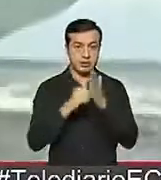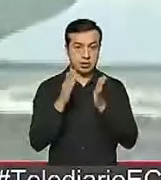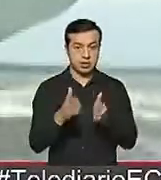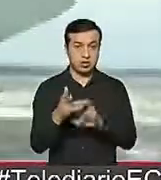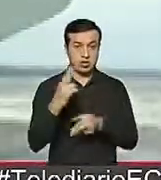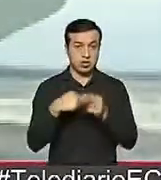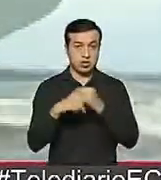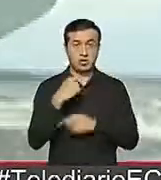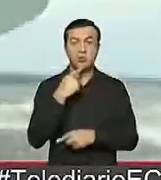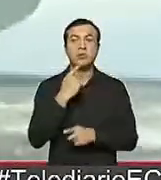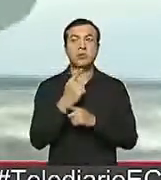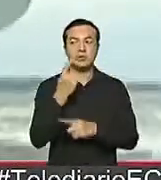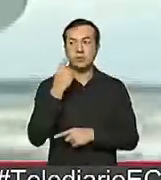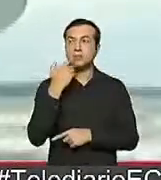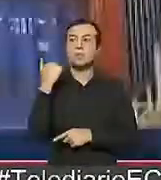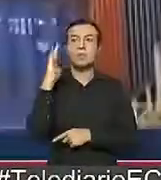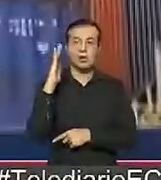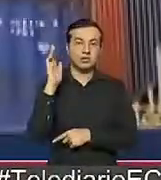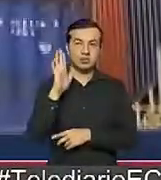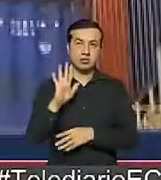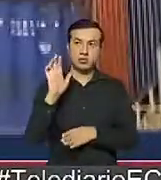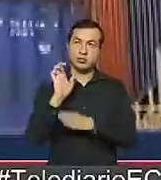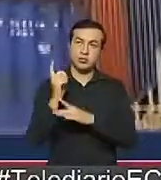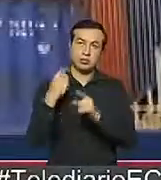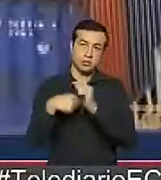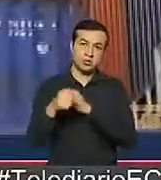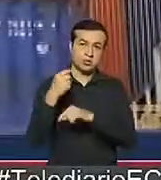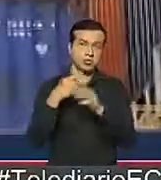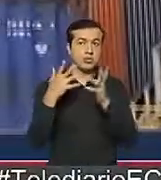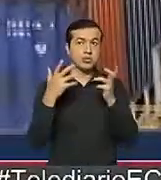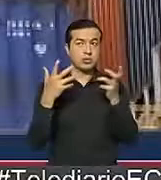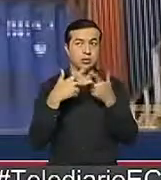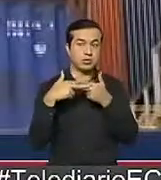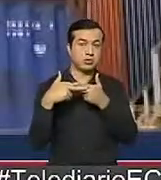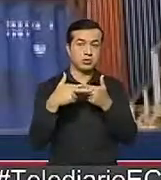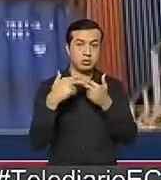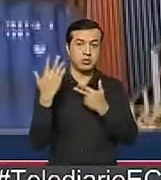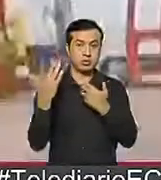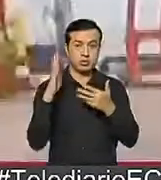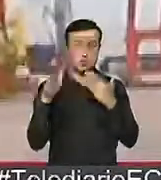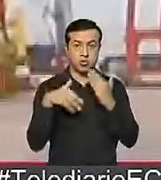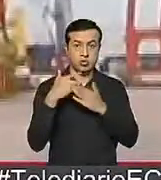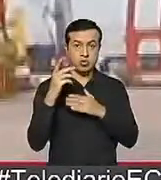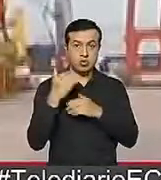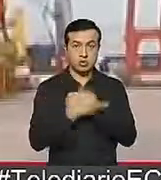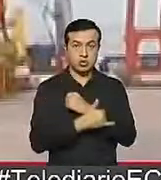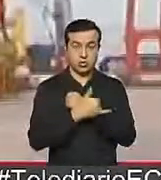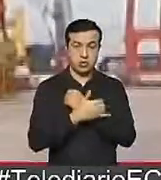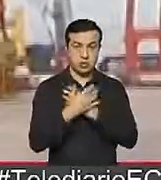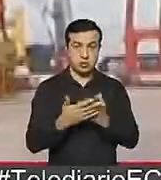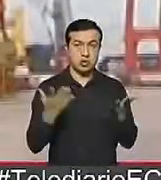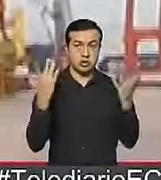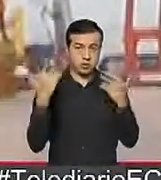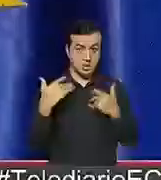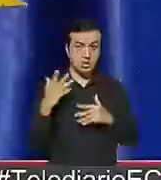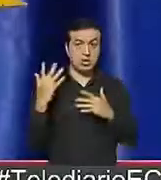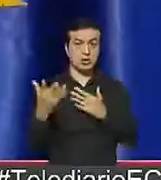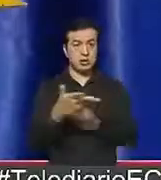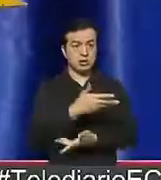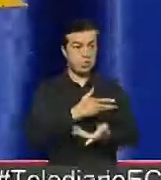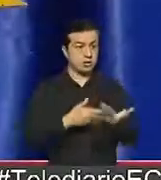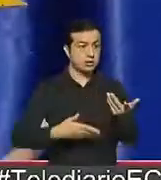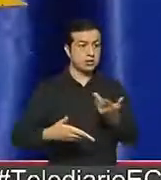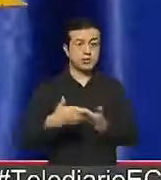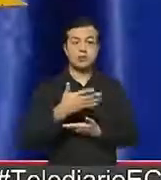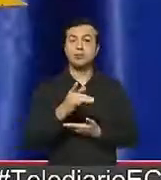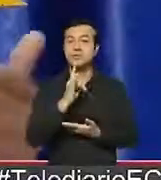se apunta a mejorar la competitividad del país y que se buscan relaciones comerciales con todas las naciones. Estamos con acercamientos con